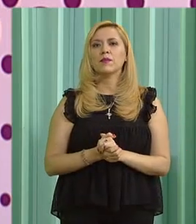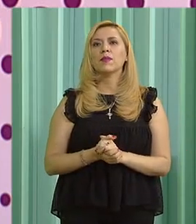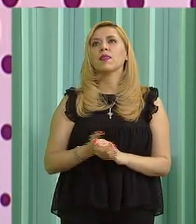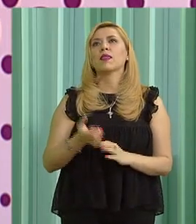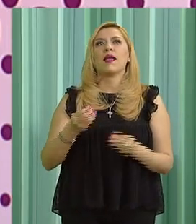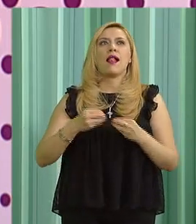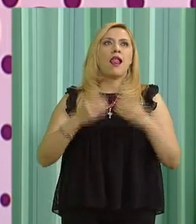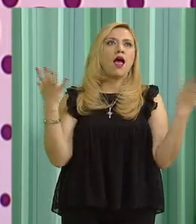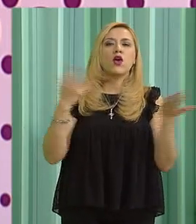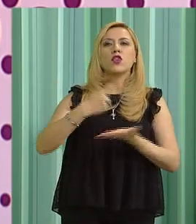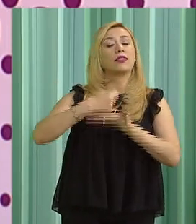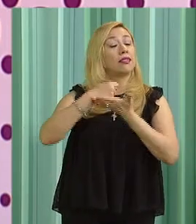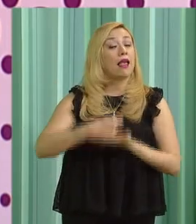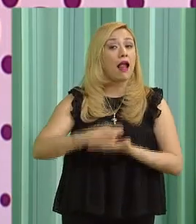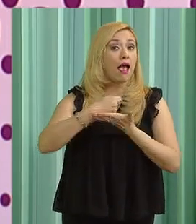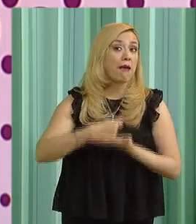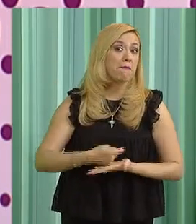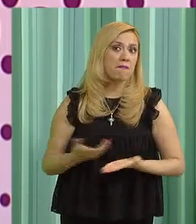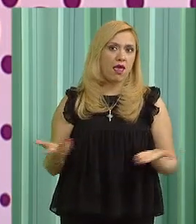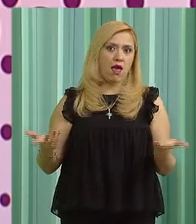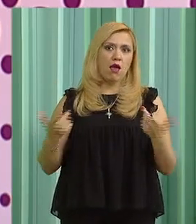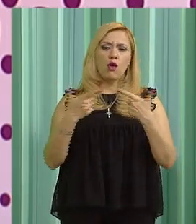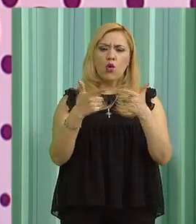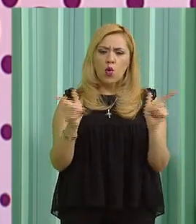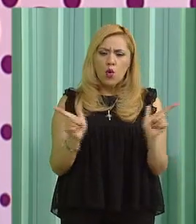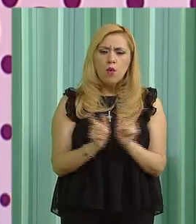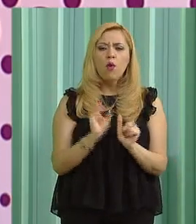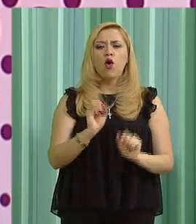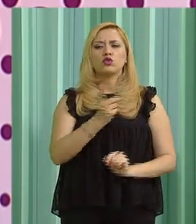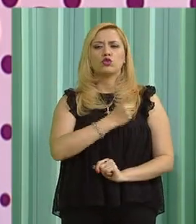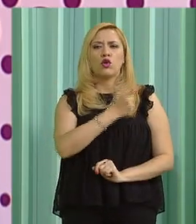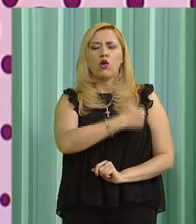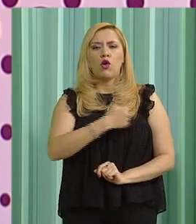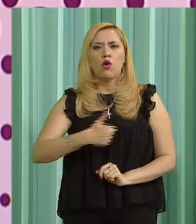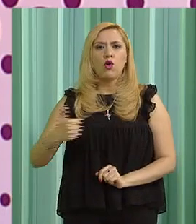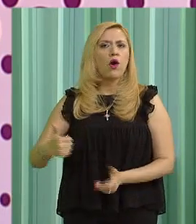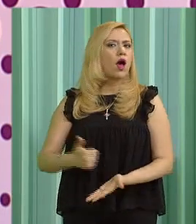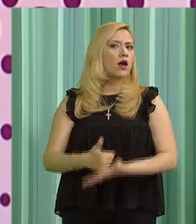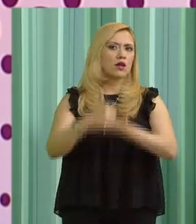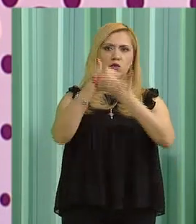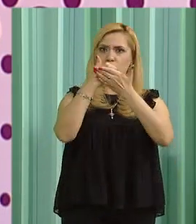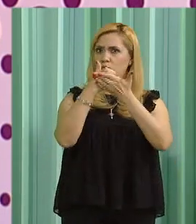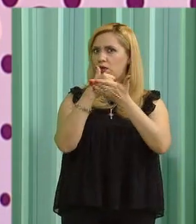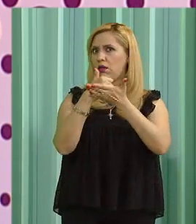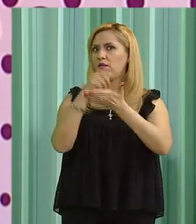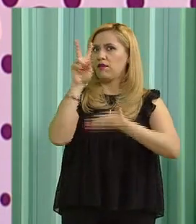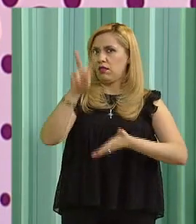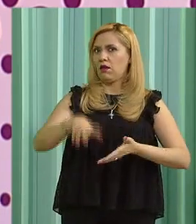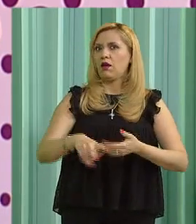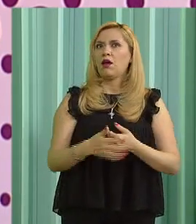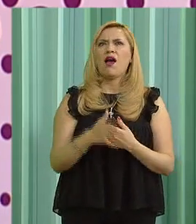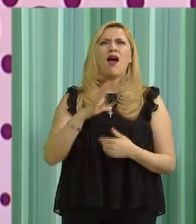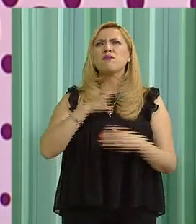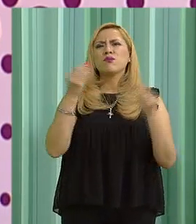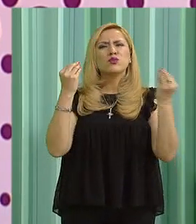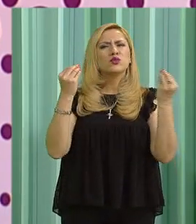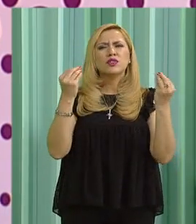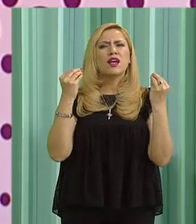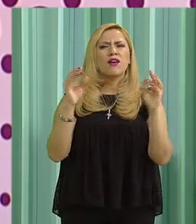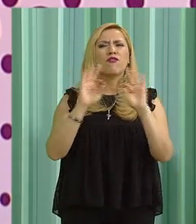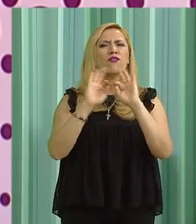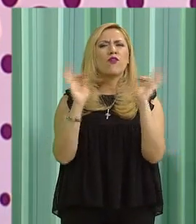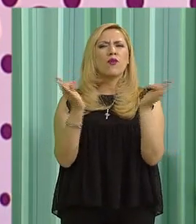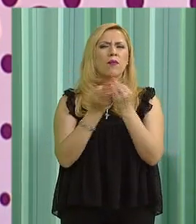Por supuesto, una terapia, ya sea de grupo o individual, ayuda muchísimo. Hay muchas formas,